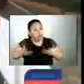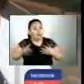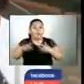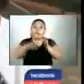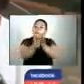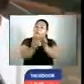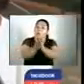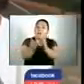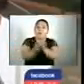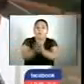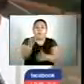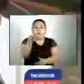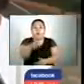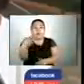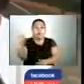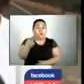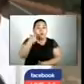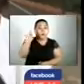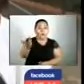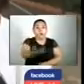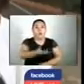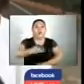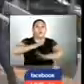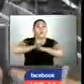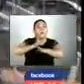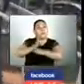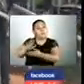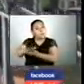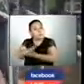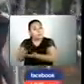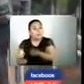problema y que tenemos que protegernos todos y ayudarnos.